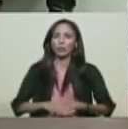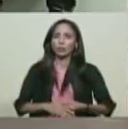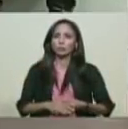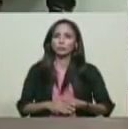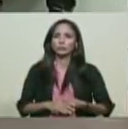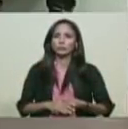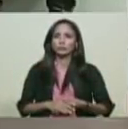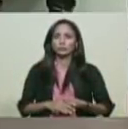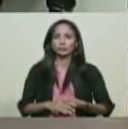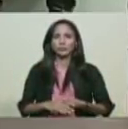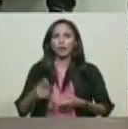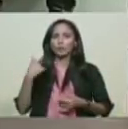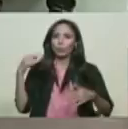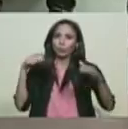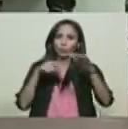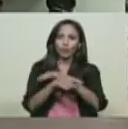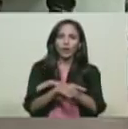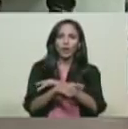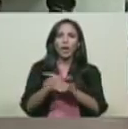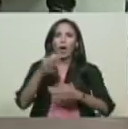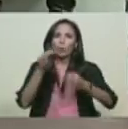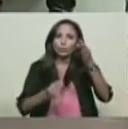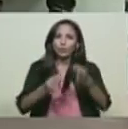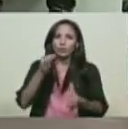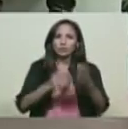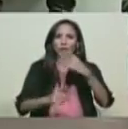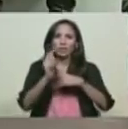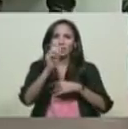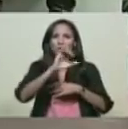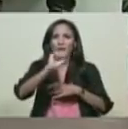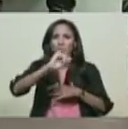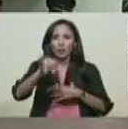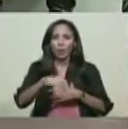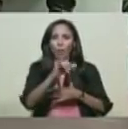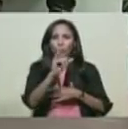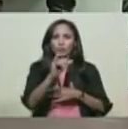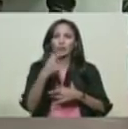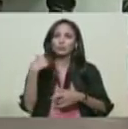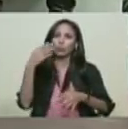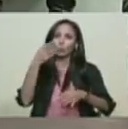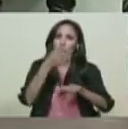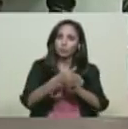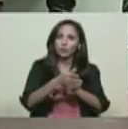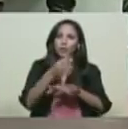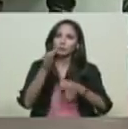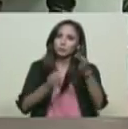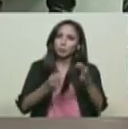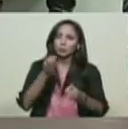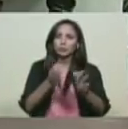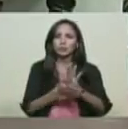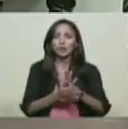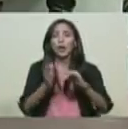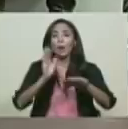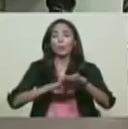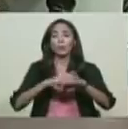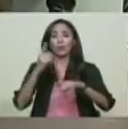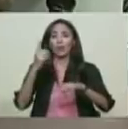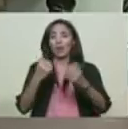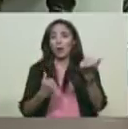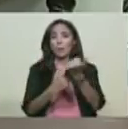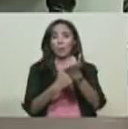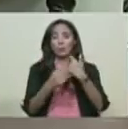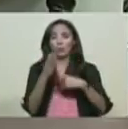me tocó ir al Tribunal Supremo de Justicia, citado por la Sala Constitucional, dada la condición de desacato y